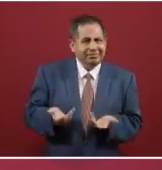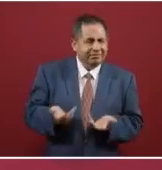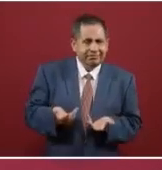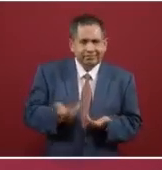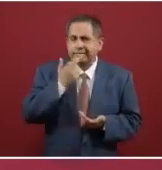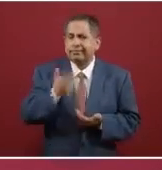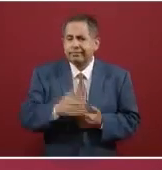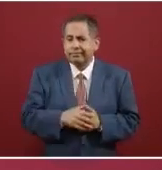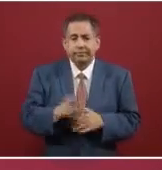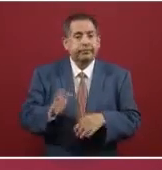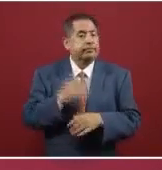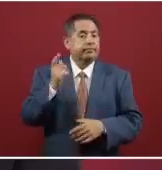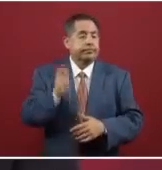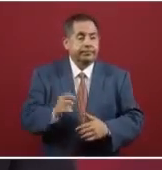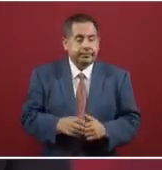resulta,